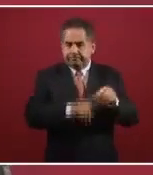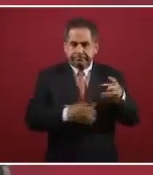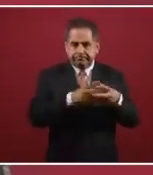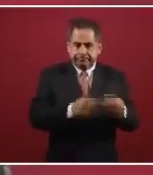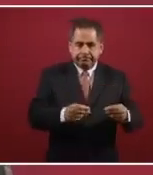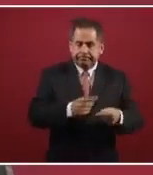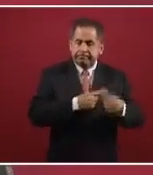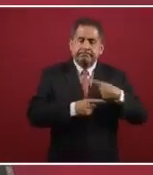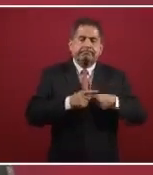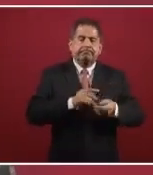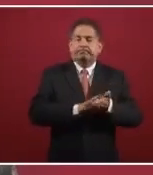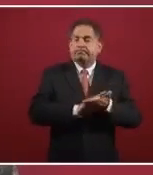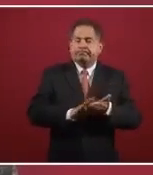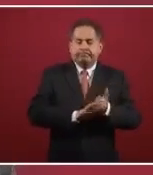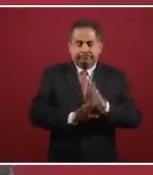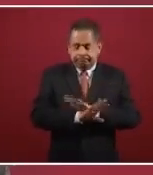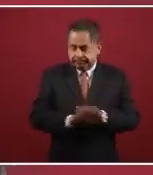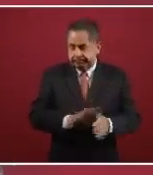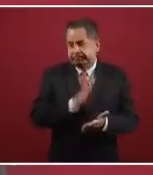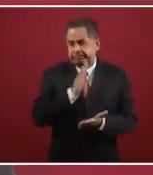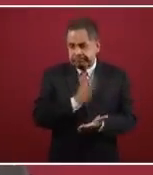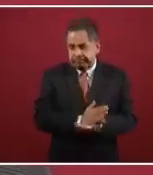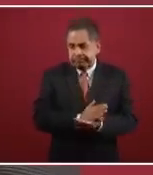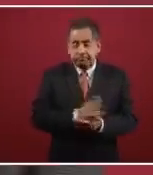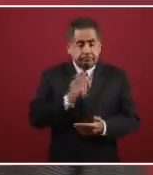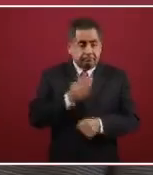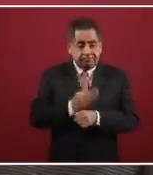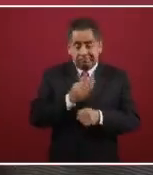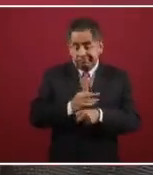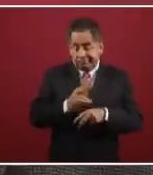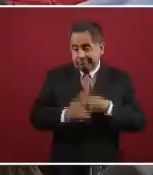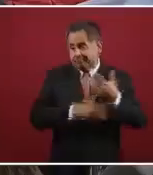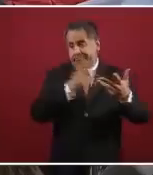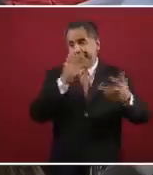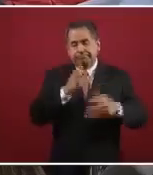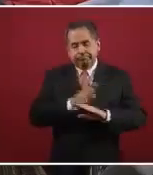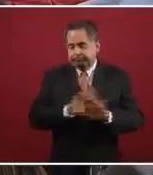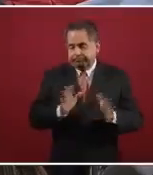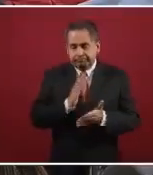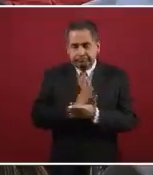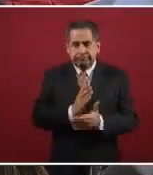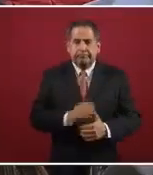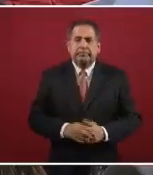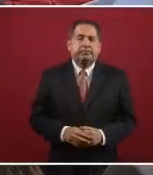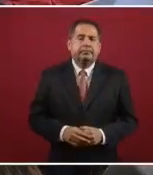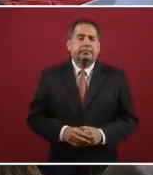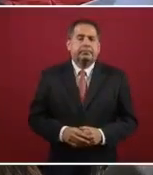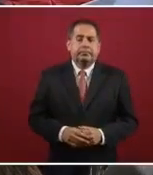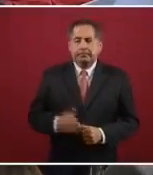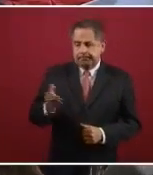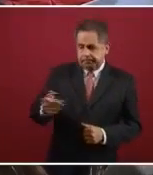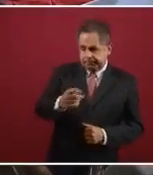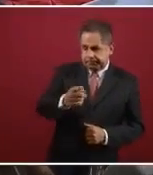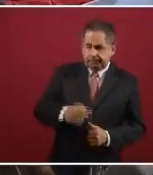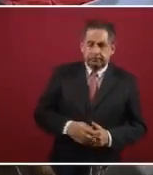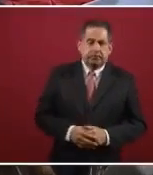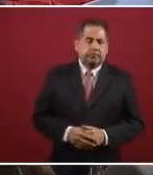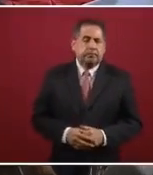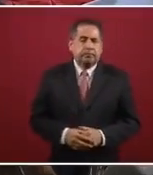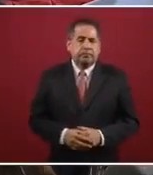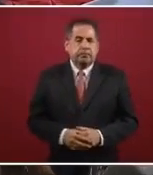la situación a la que lamentablemente precipitaron nuestro país en los últimos años. Ahí vamos, señor aquí.